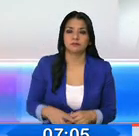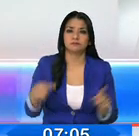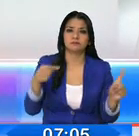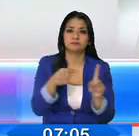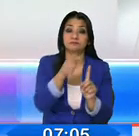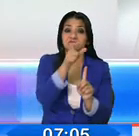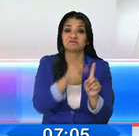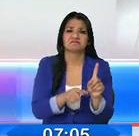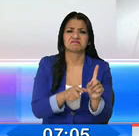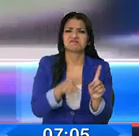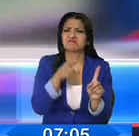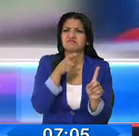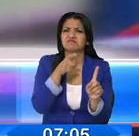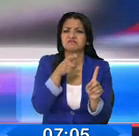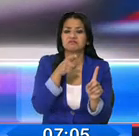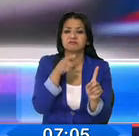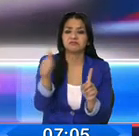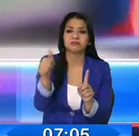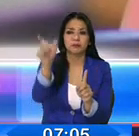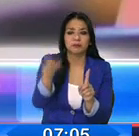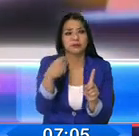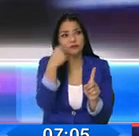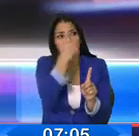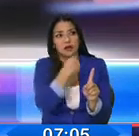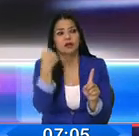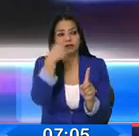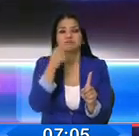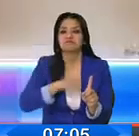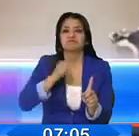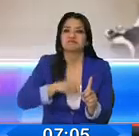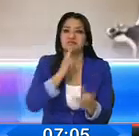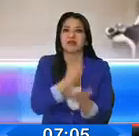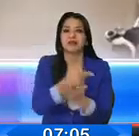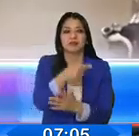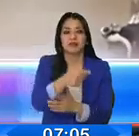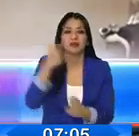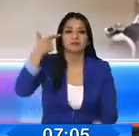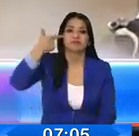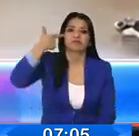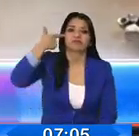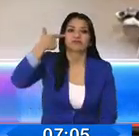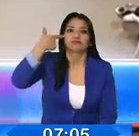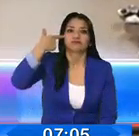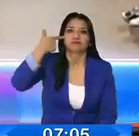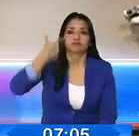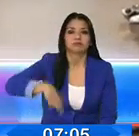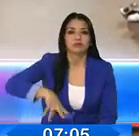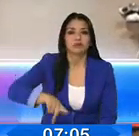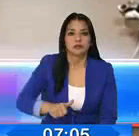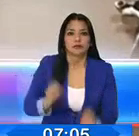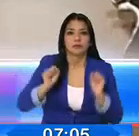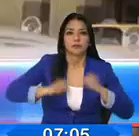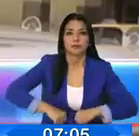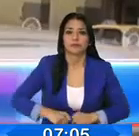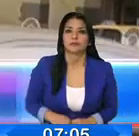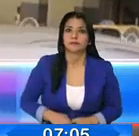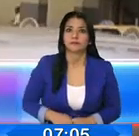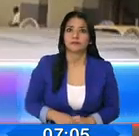fue identificado por el perjudicado como la persona que lo apuntó con un arma de fuego al momento del